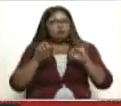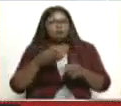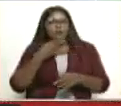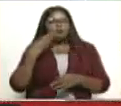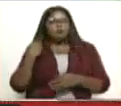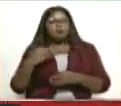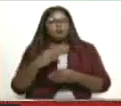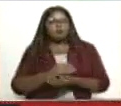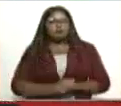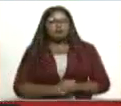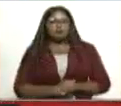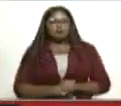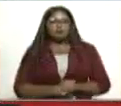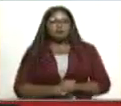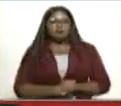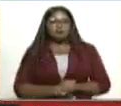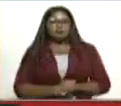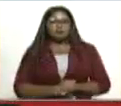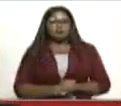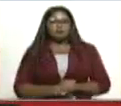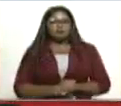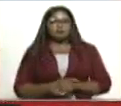buenos,